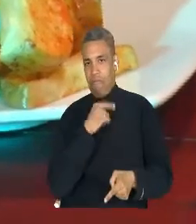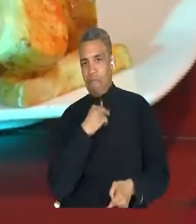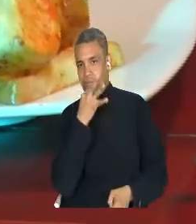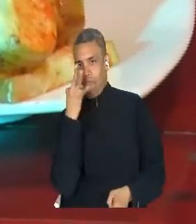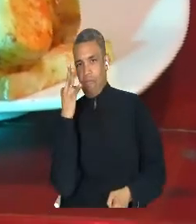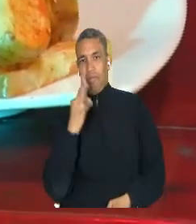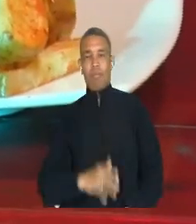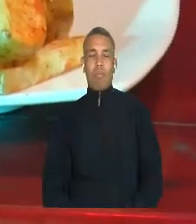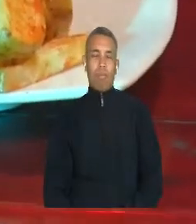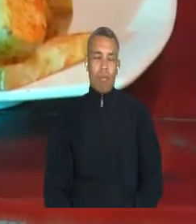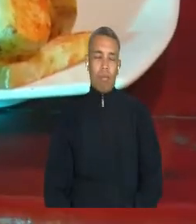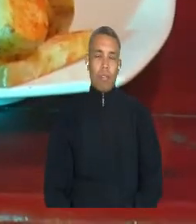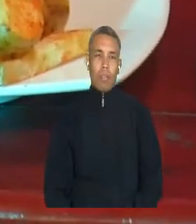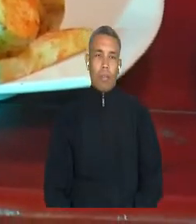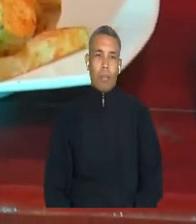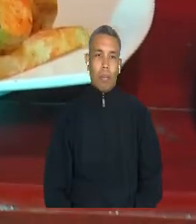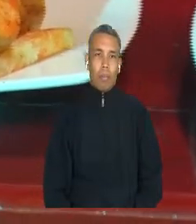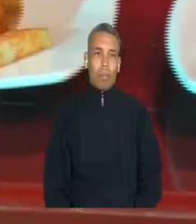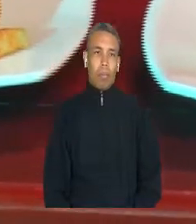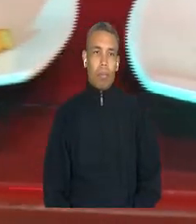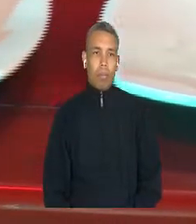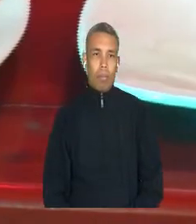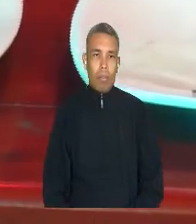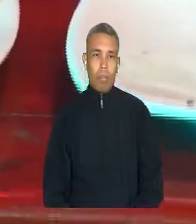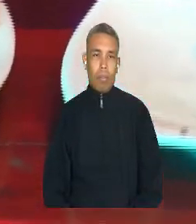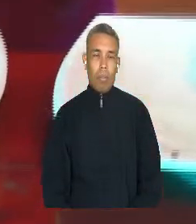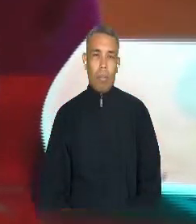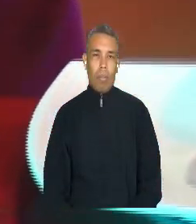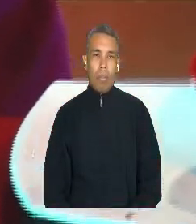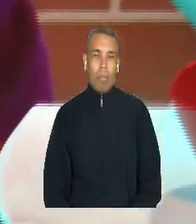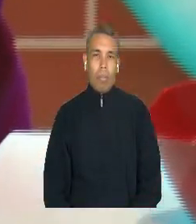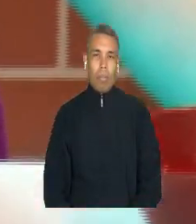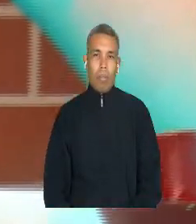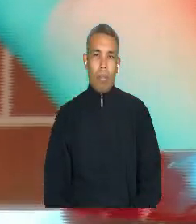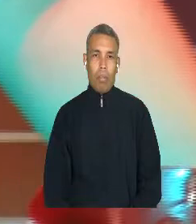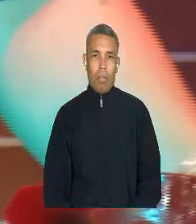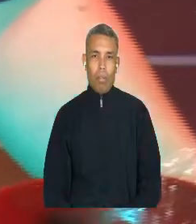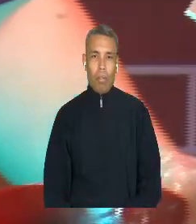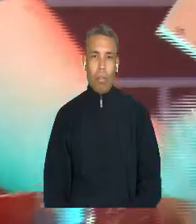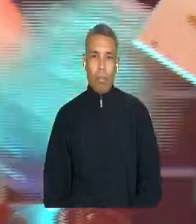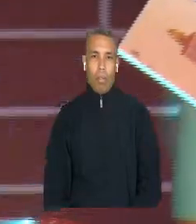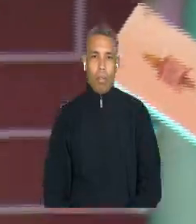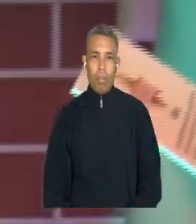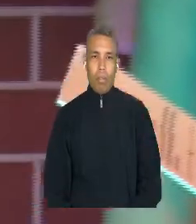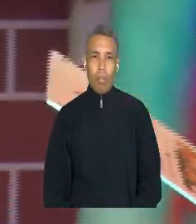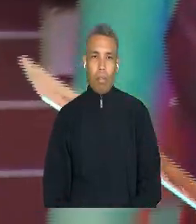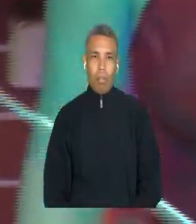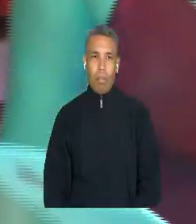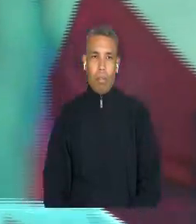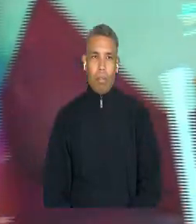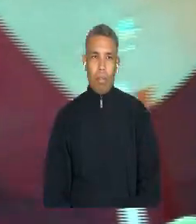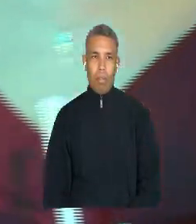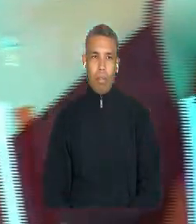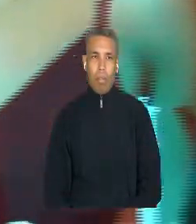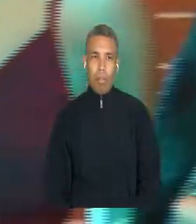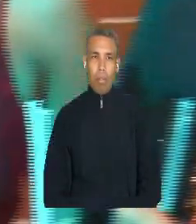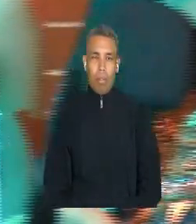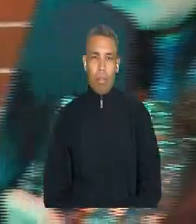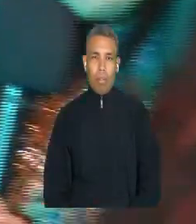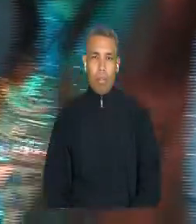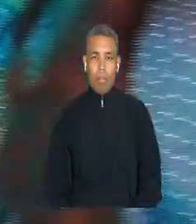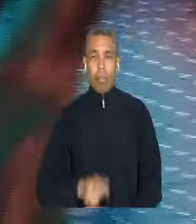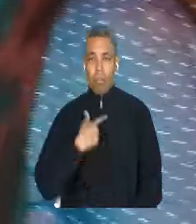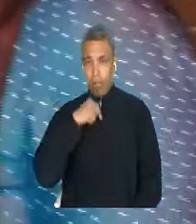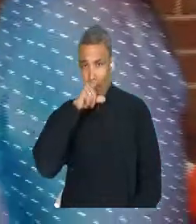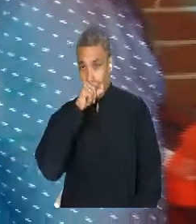un poco, Kiara, acerca de la carta que estamos manejando aquí en la cervecería. Entonces tenemos las alitas de